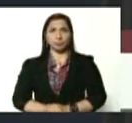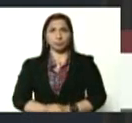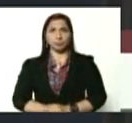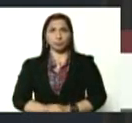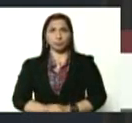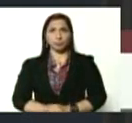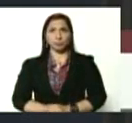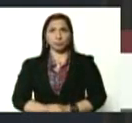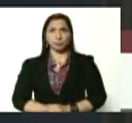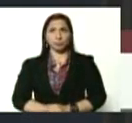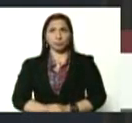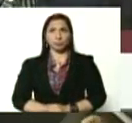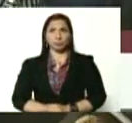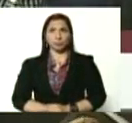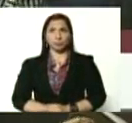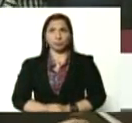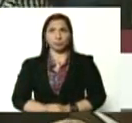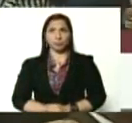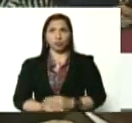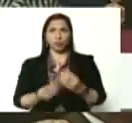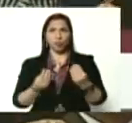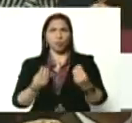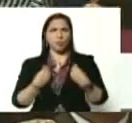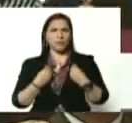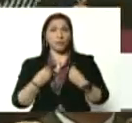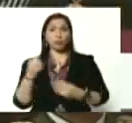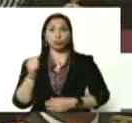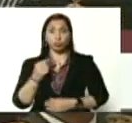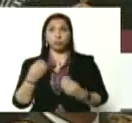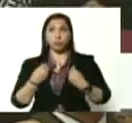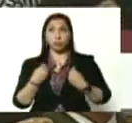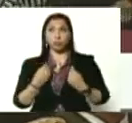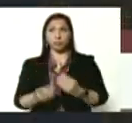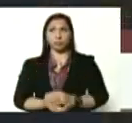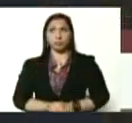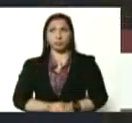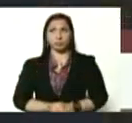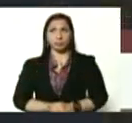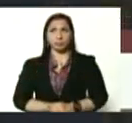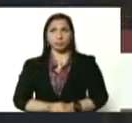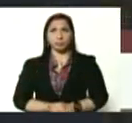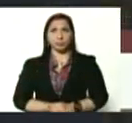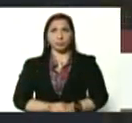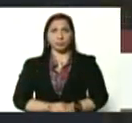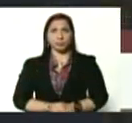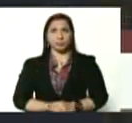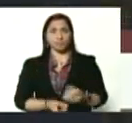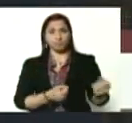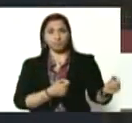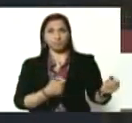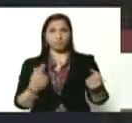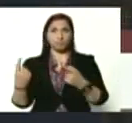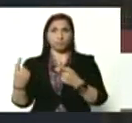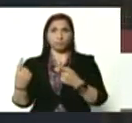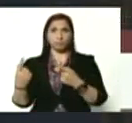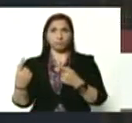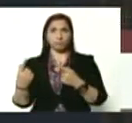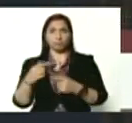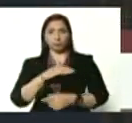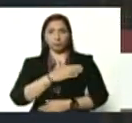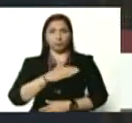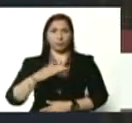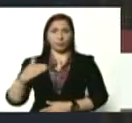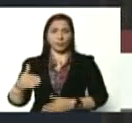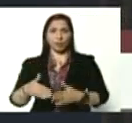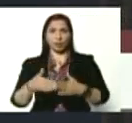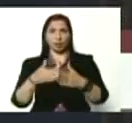al otro se le hace poco como estar vivo no está vivo si está vivo y me llevaron me sacaron del agua de la